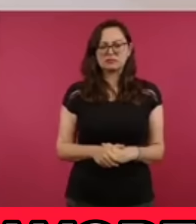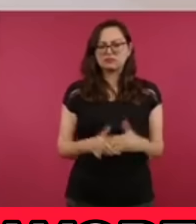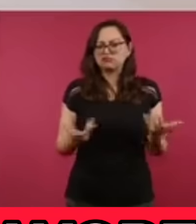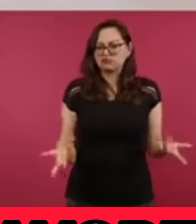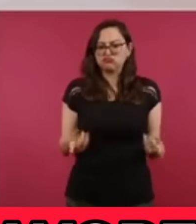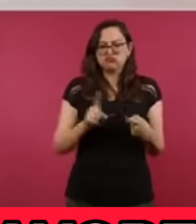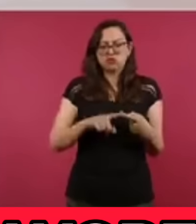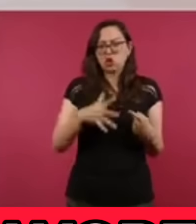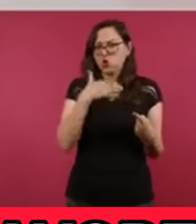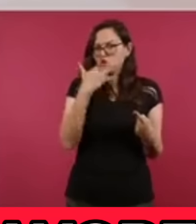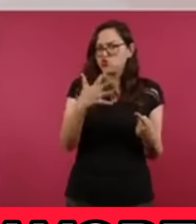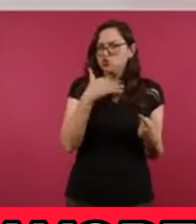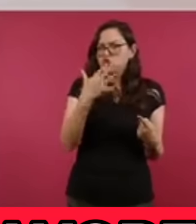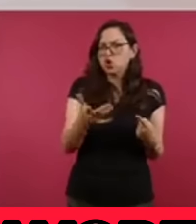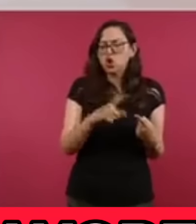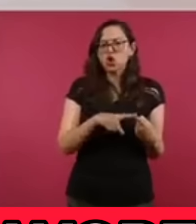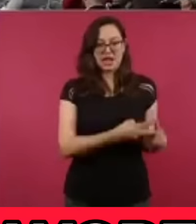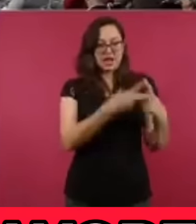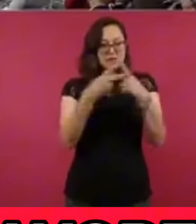La corrupción.